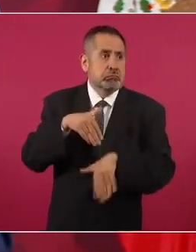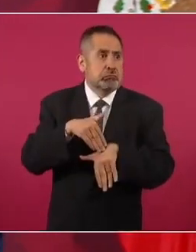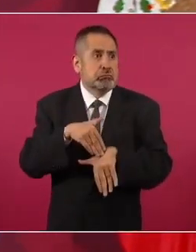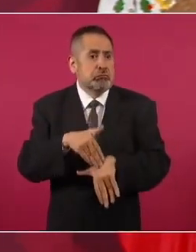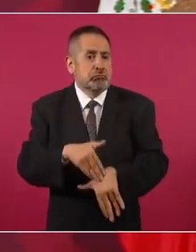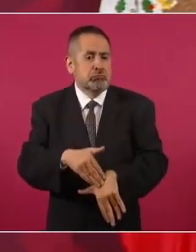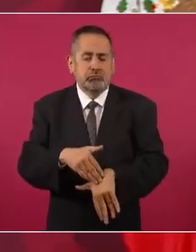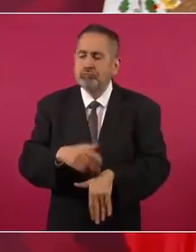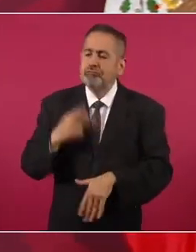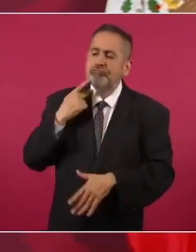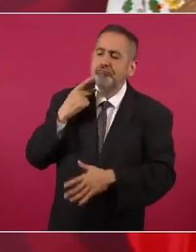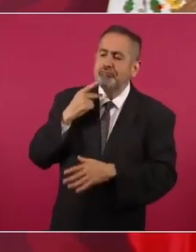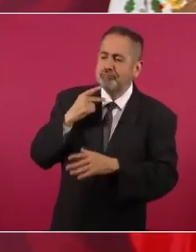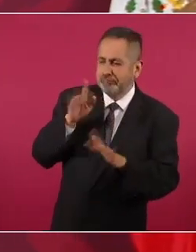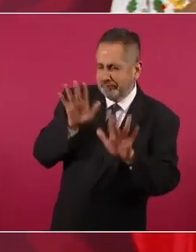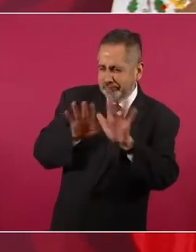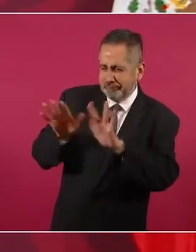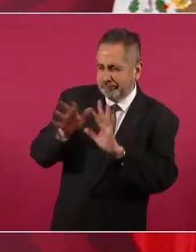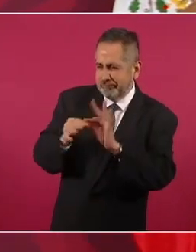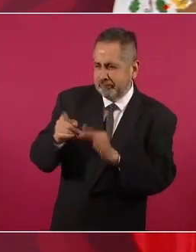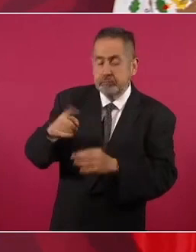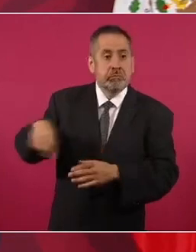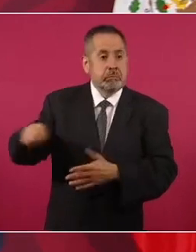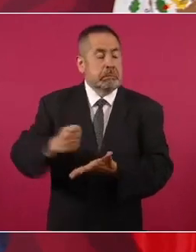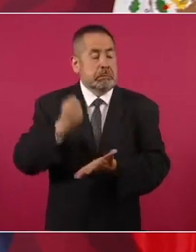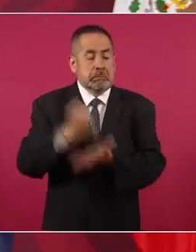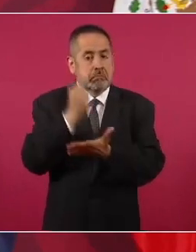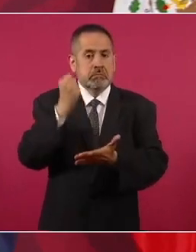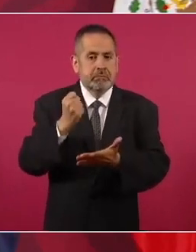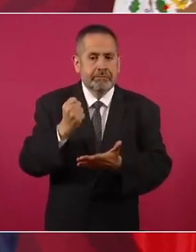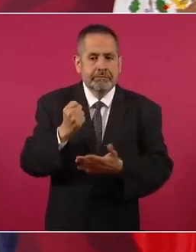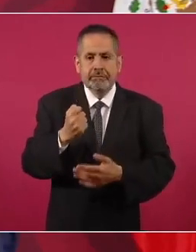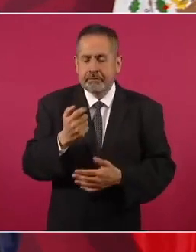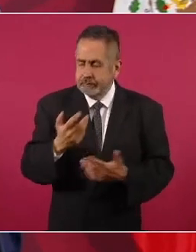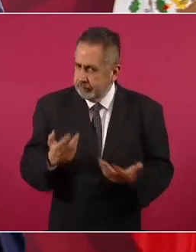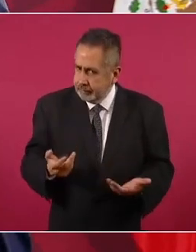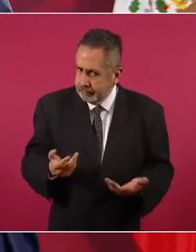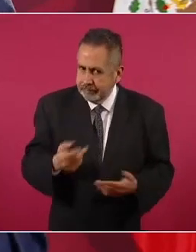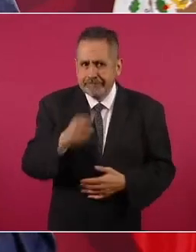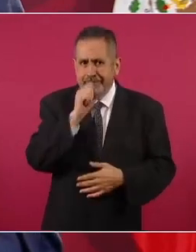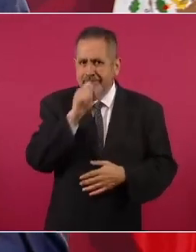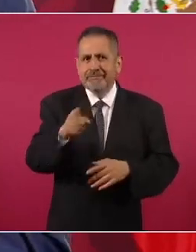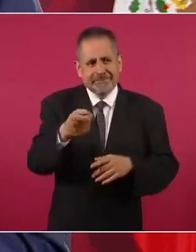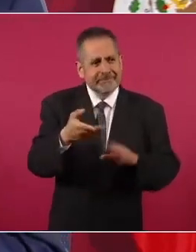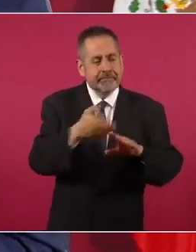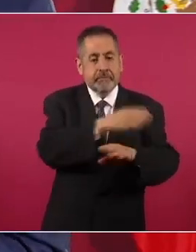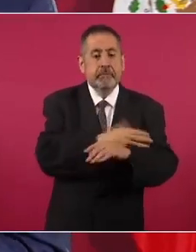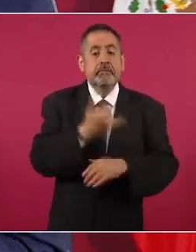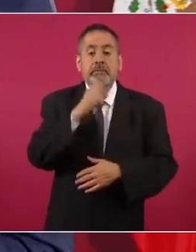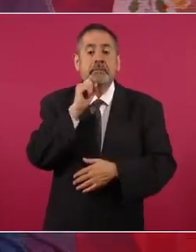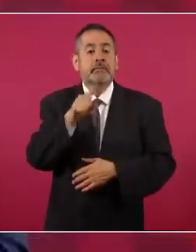Pero ese era el mecanismo usado. Y a los coordinadores